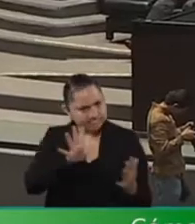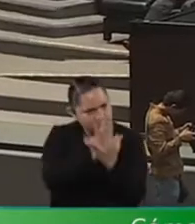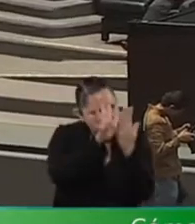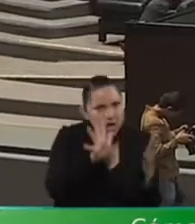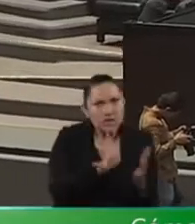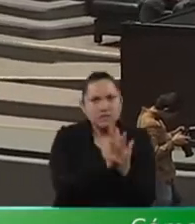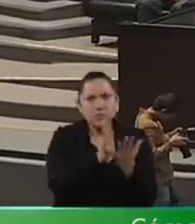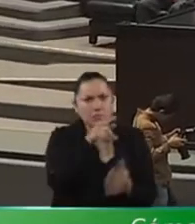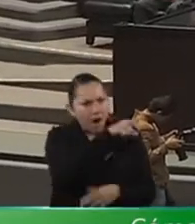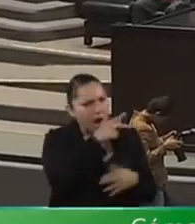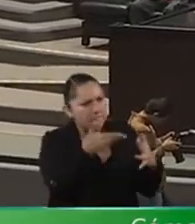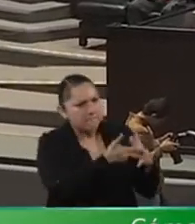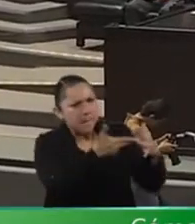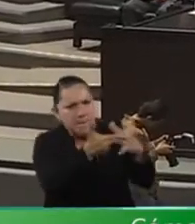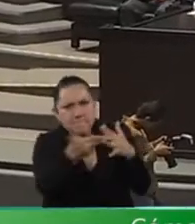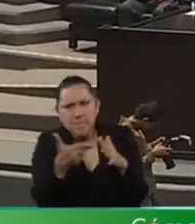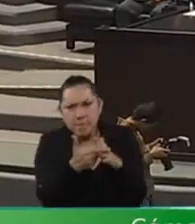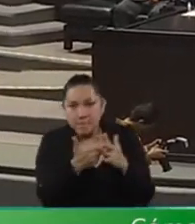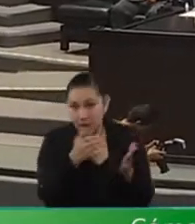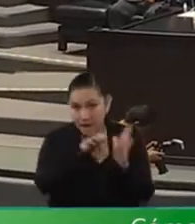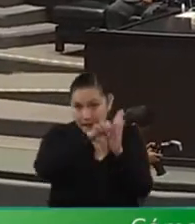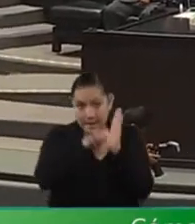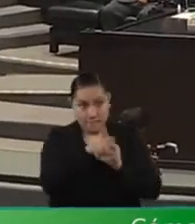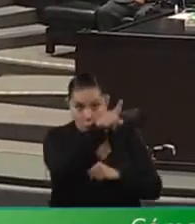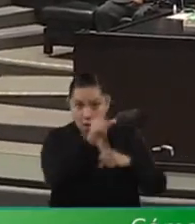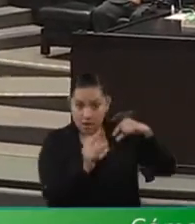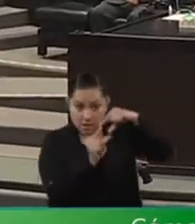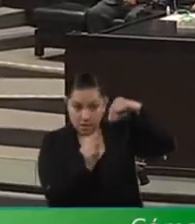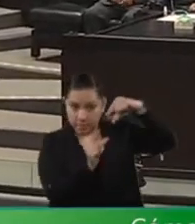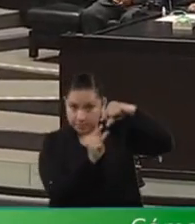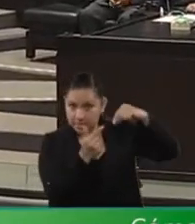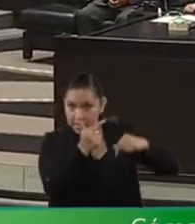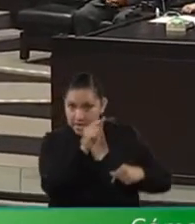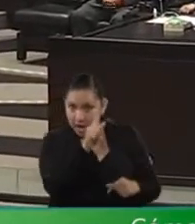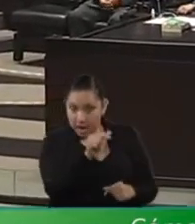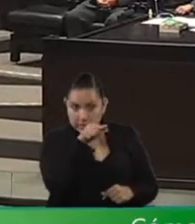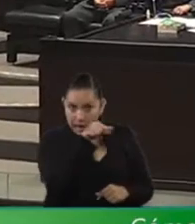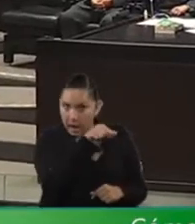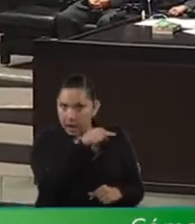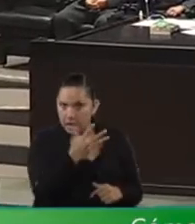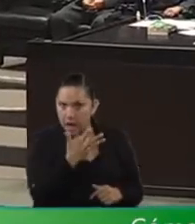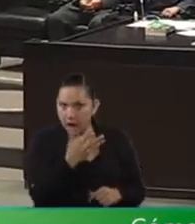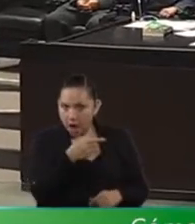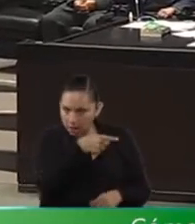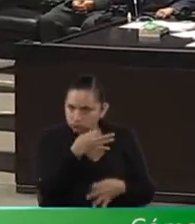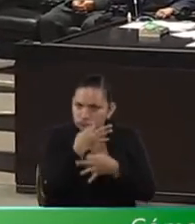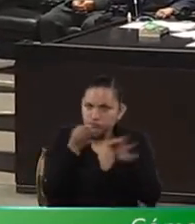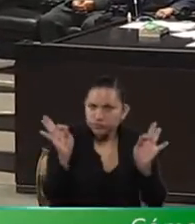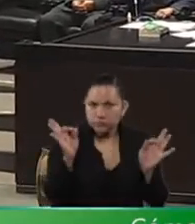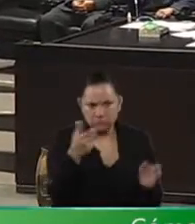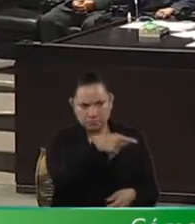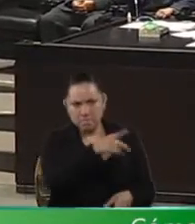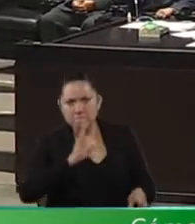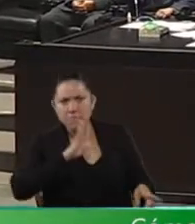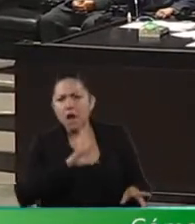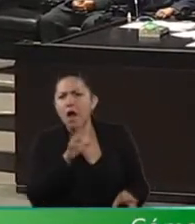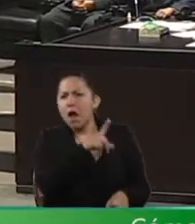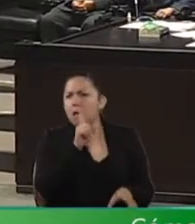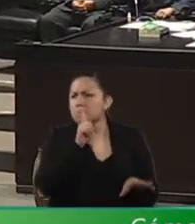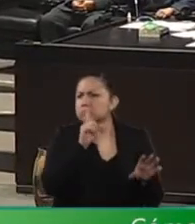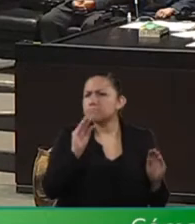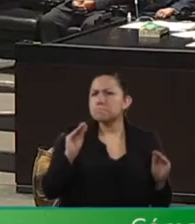Gaza. Prefieren mantenerse leales a sectores de interés a los que les molestaría